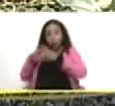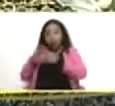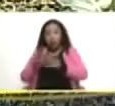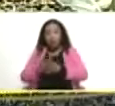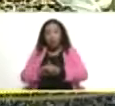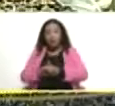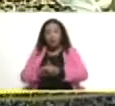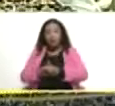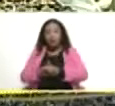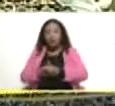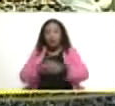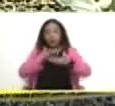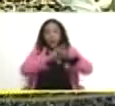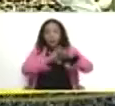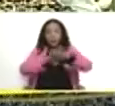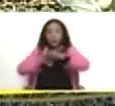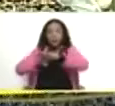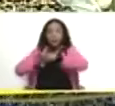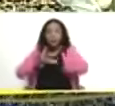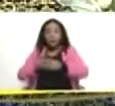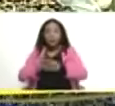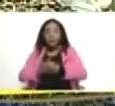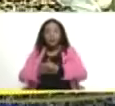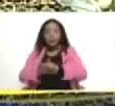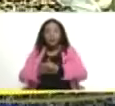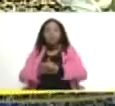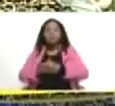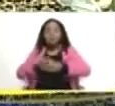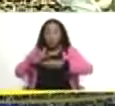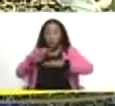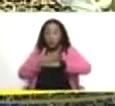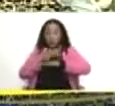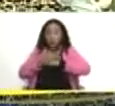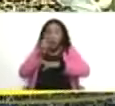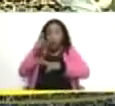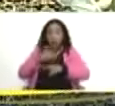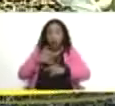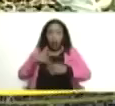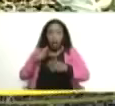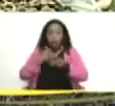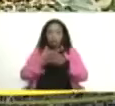Así que alerta. En tercer lugar, siempre hay que pensar,